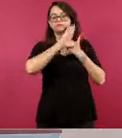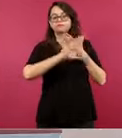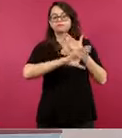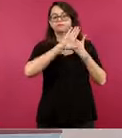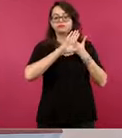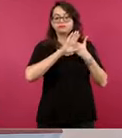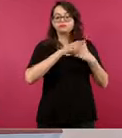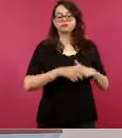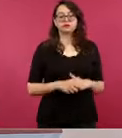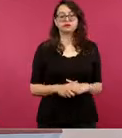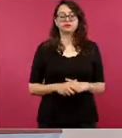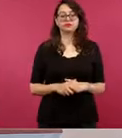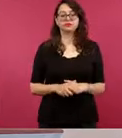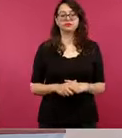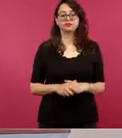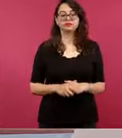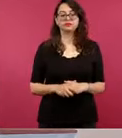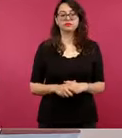Y la